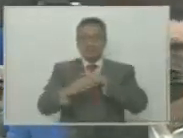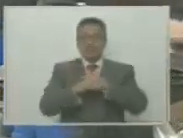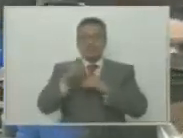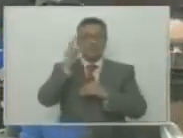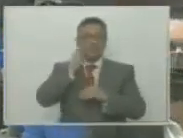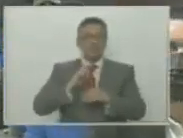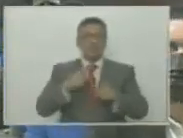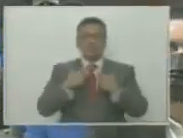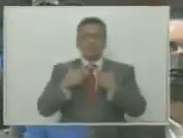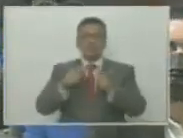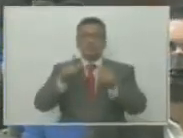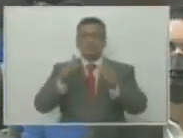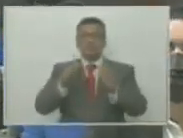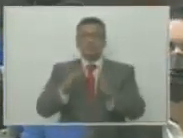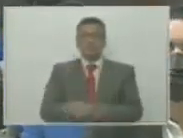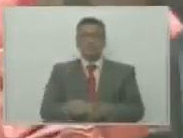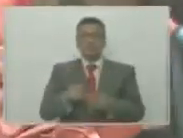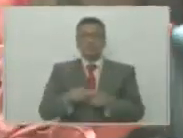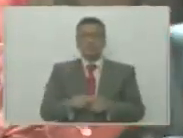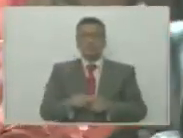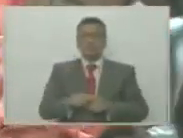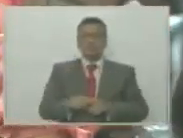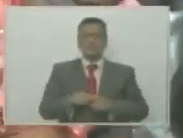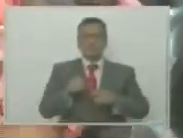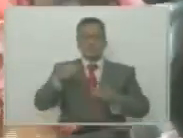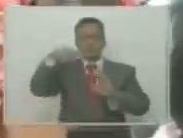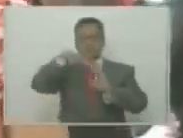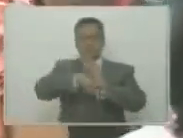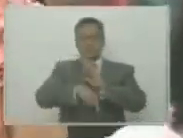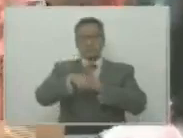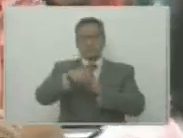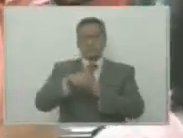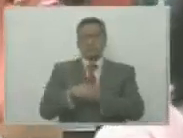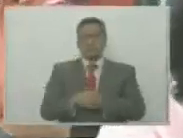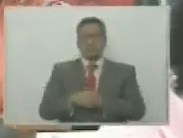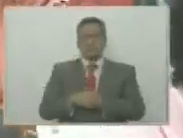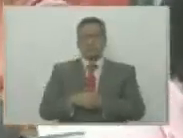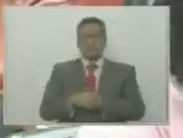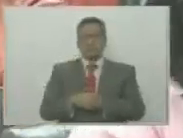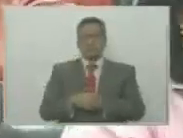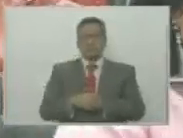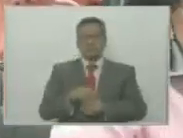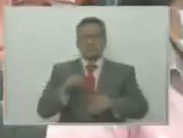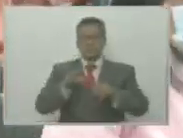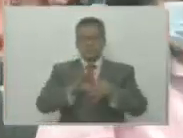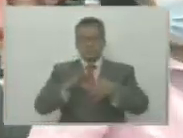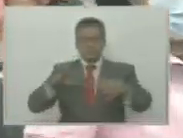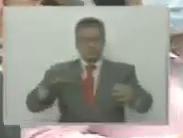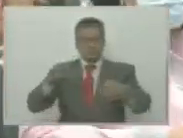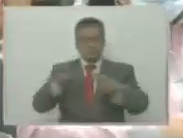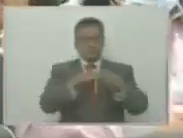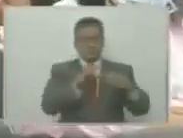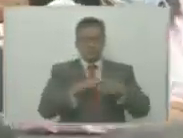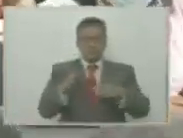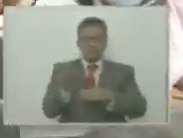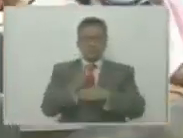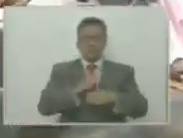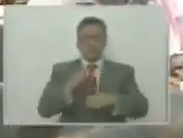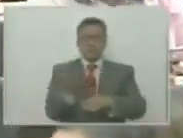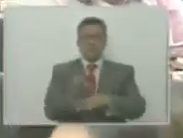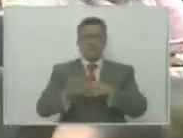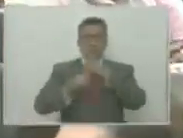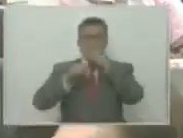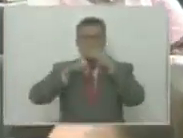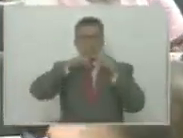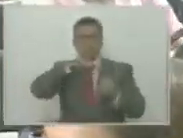bolivariano Libertador, bueno, han profundizado en la descolonización de la historia